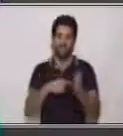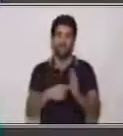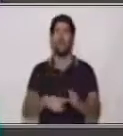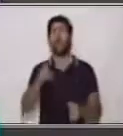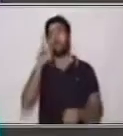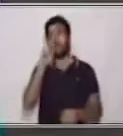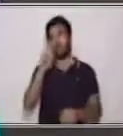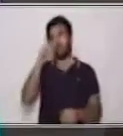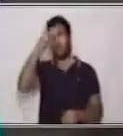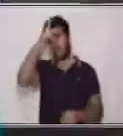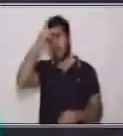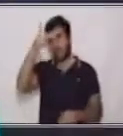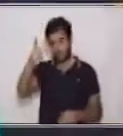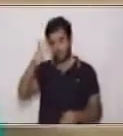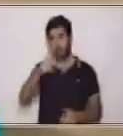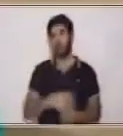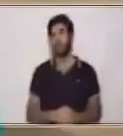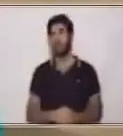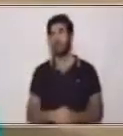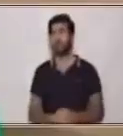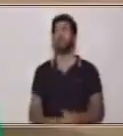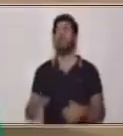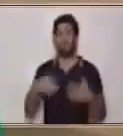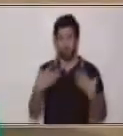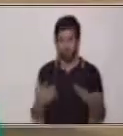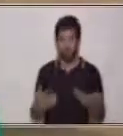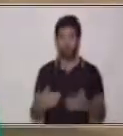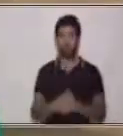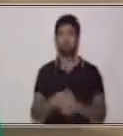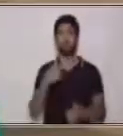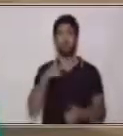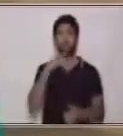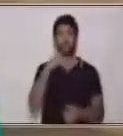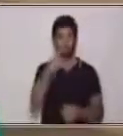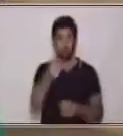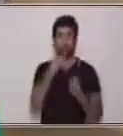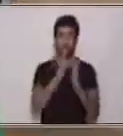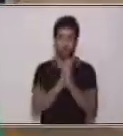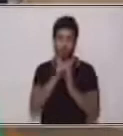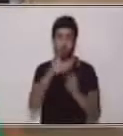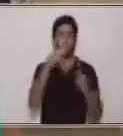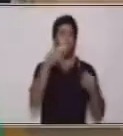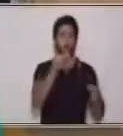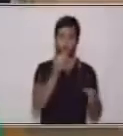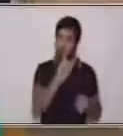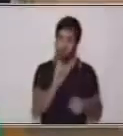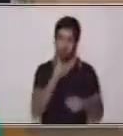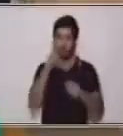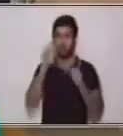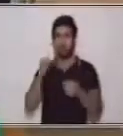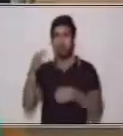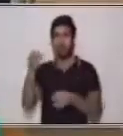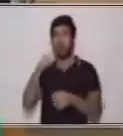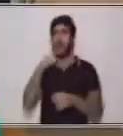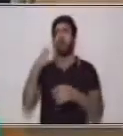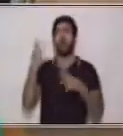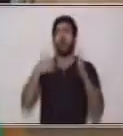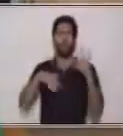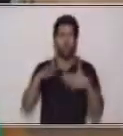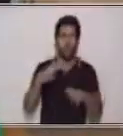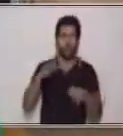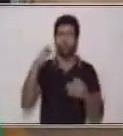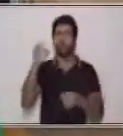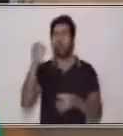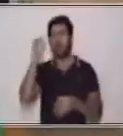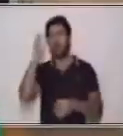largas. Te recomiendo que si no tienes una hoja, puede ser una hoja de color, puede ser una hoja